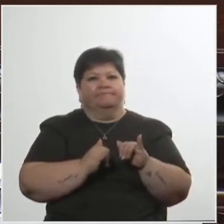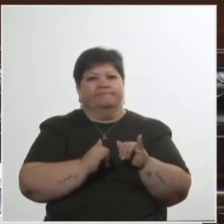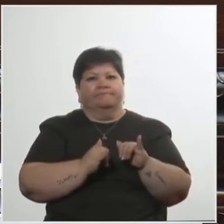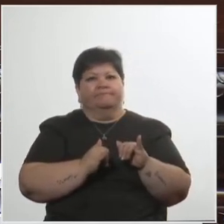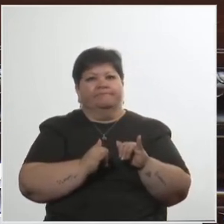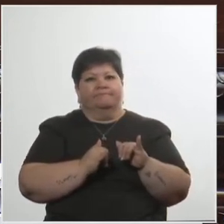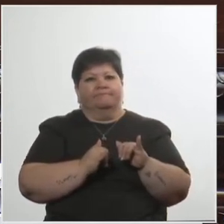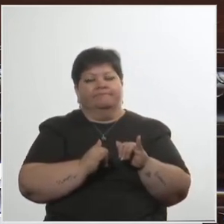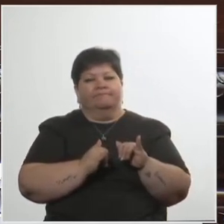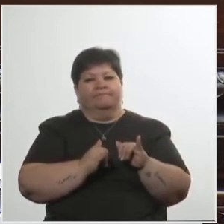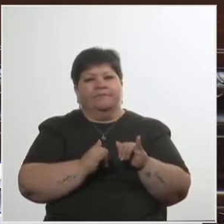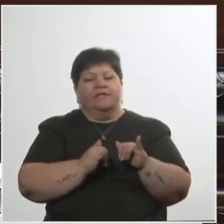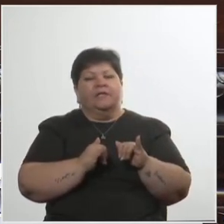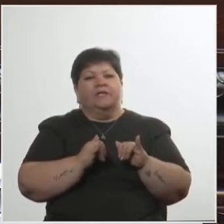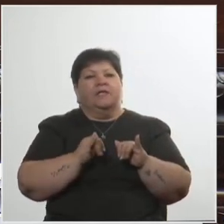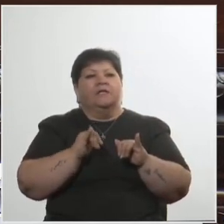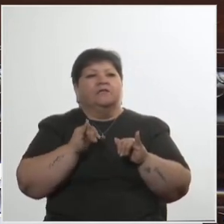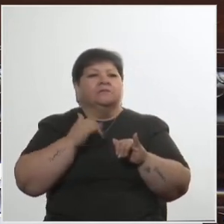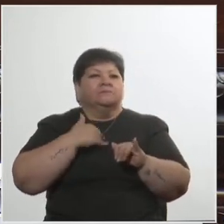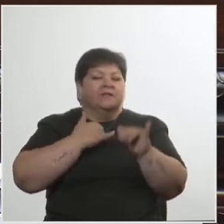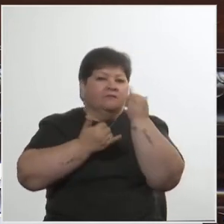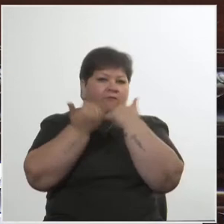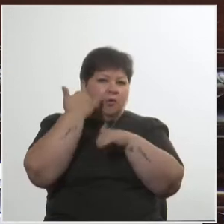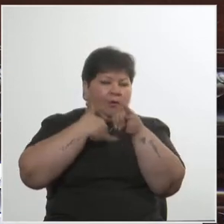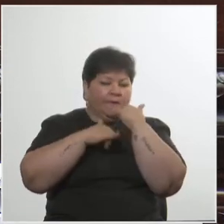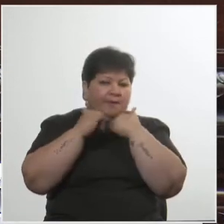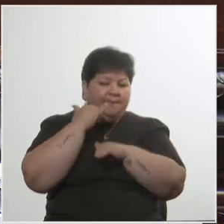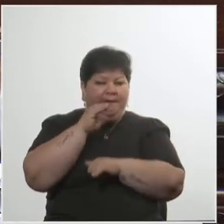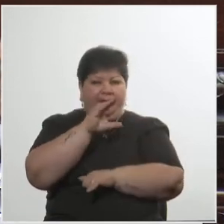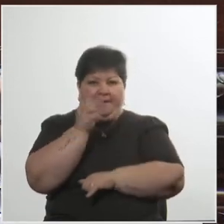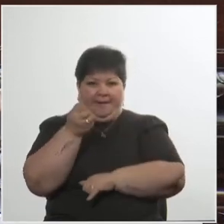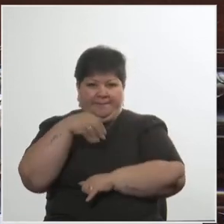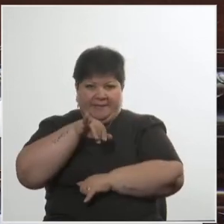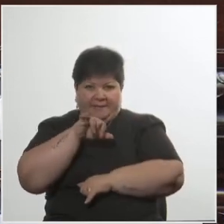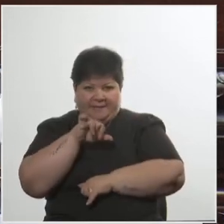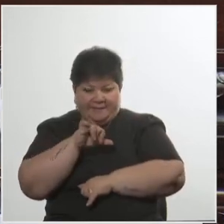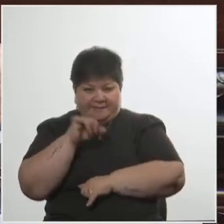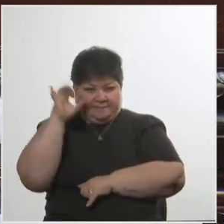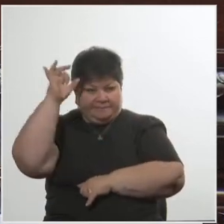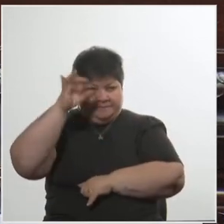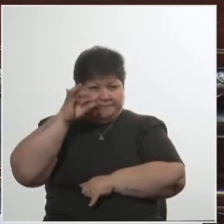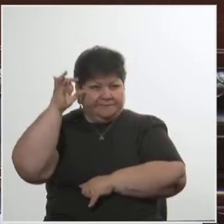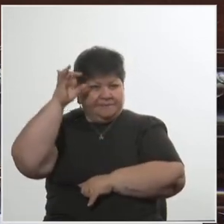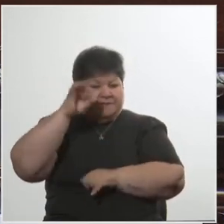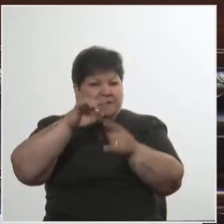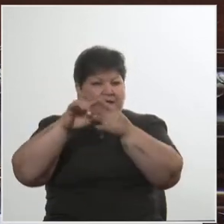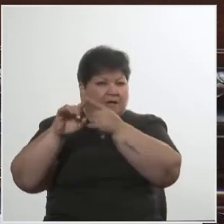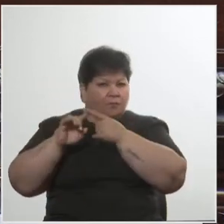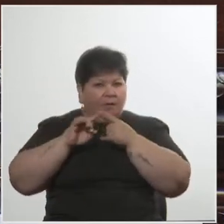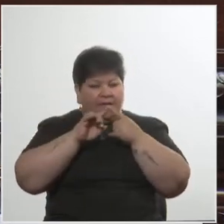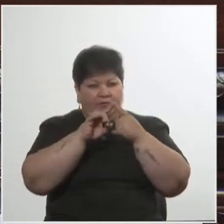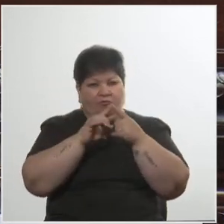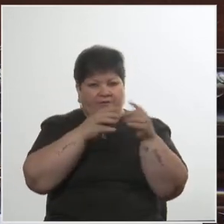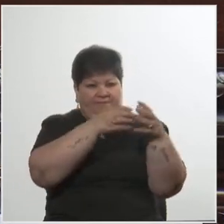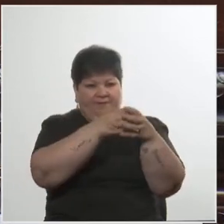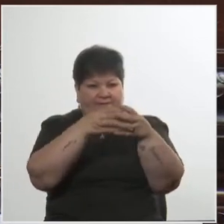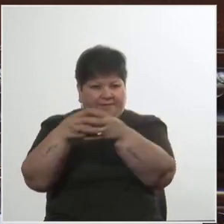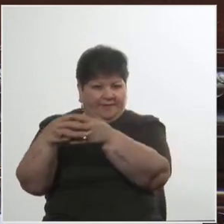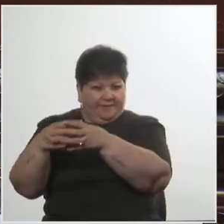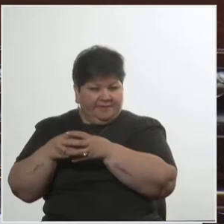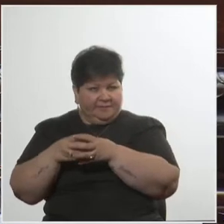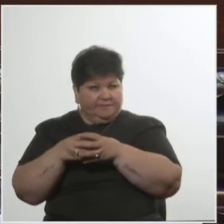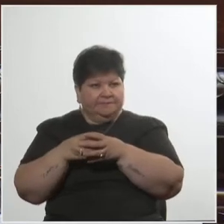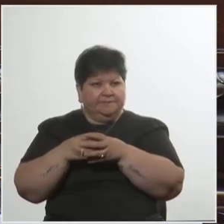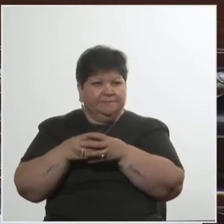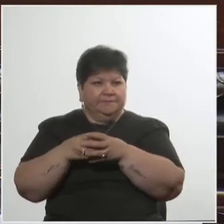de la sesión Por lo pronto me informa el señor senador Camí que habría un acuerdo de bancadas Para